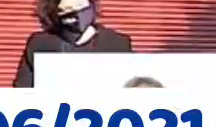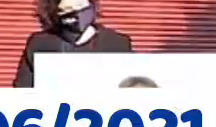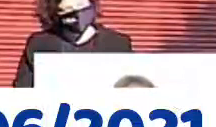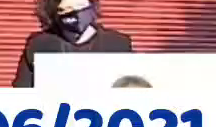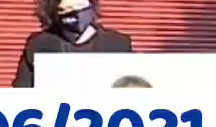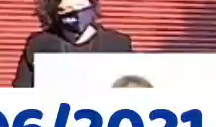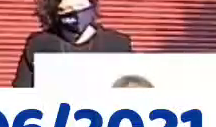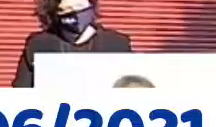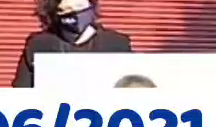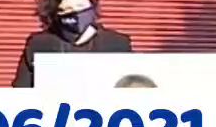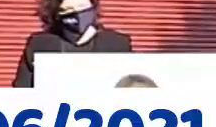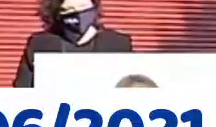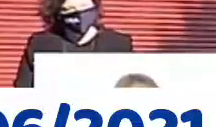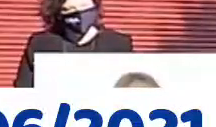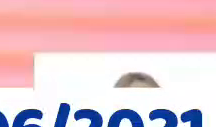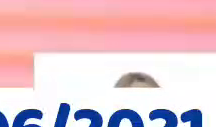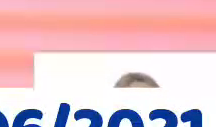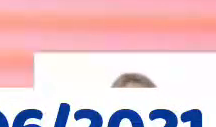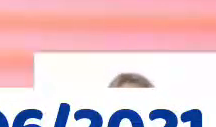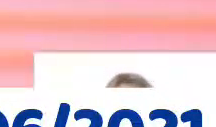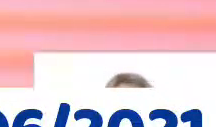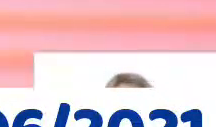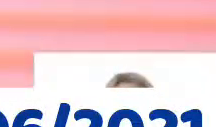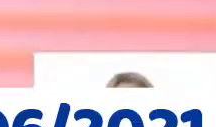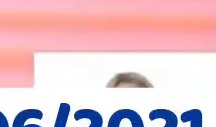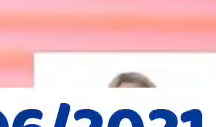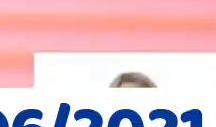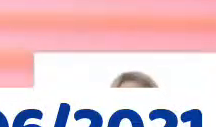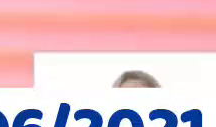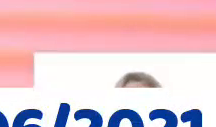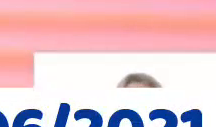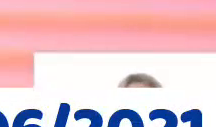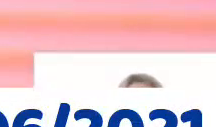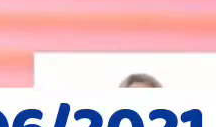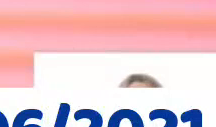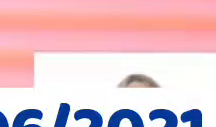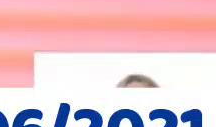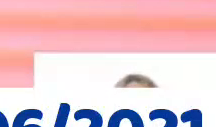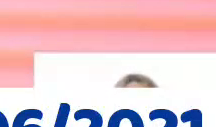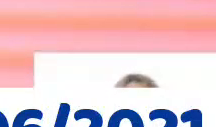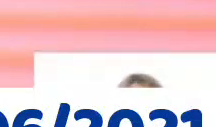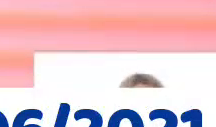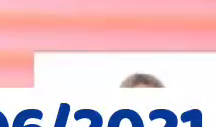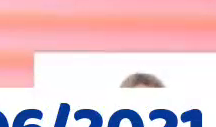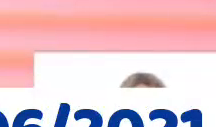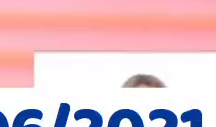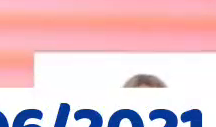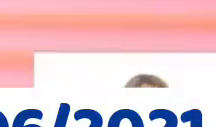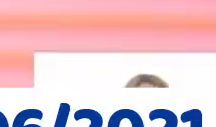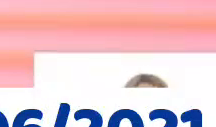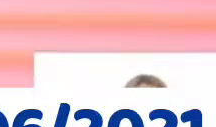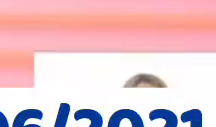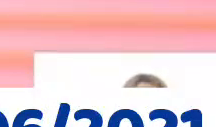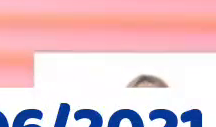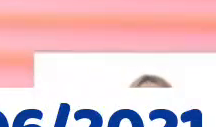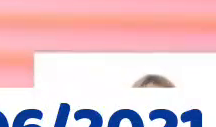las posibilidades de muerte frente al contagio son ínfimas por favor vayan y contagian y vayan